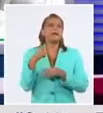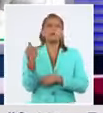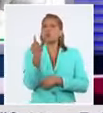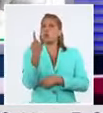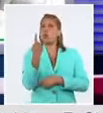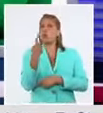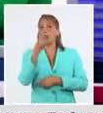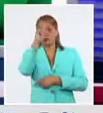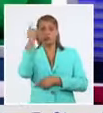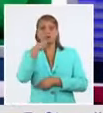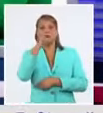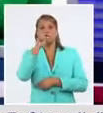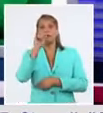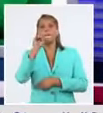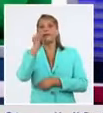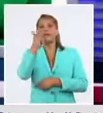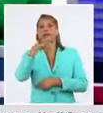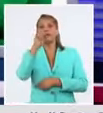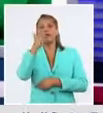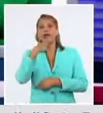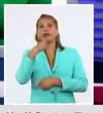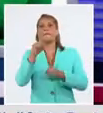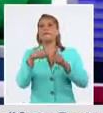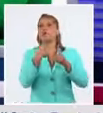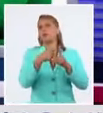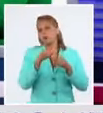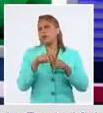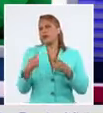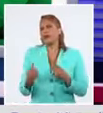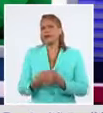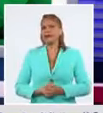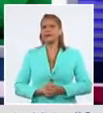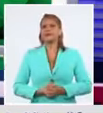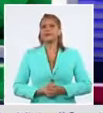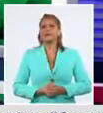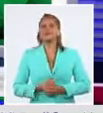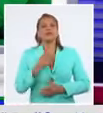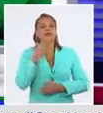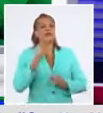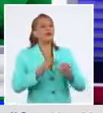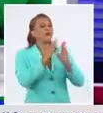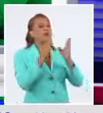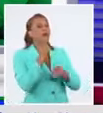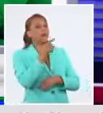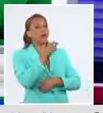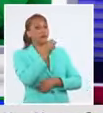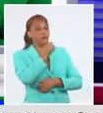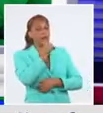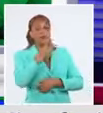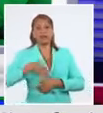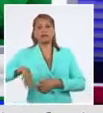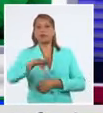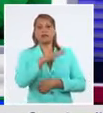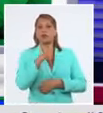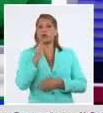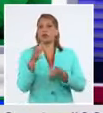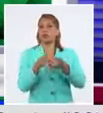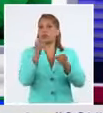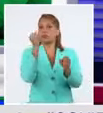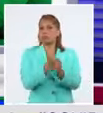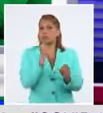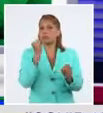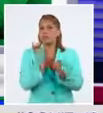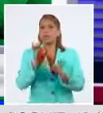Soberana Plus? Es la más frecuente. Bueno, muy buenos días, Gisela, para ti, para el resto del equipo de trabajo y para los televidentes